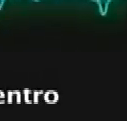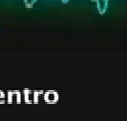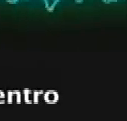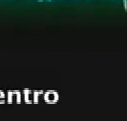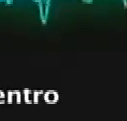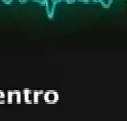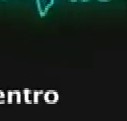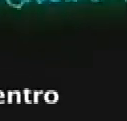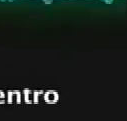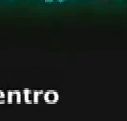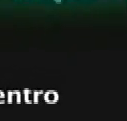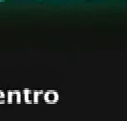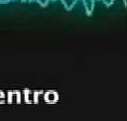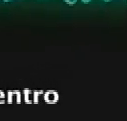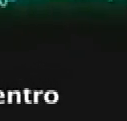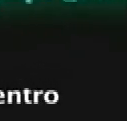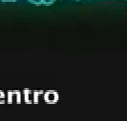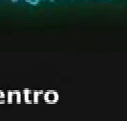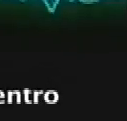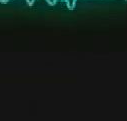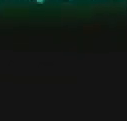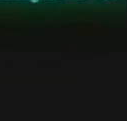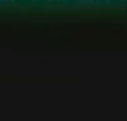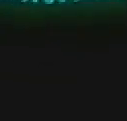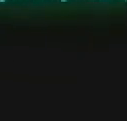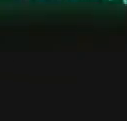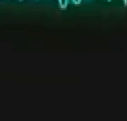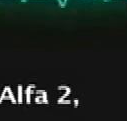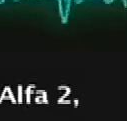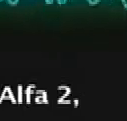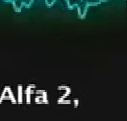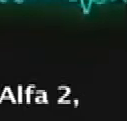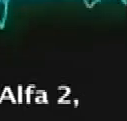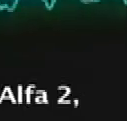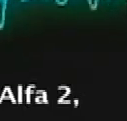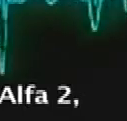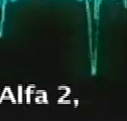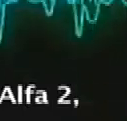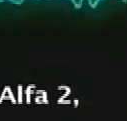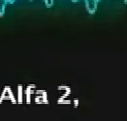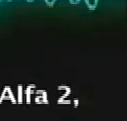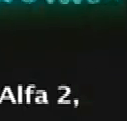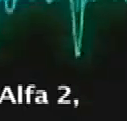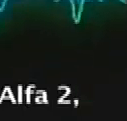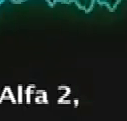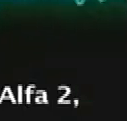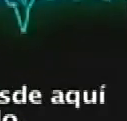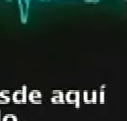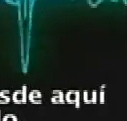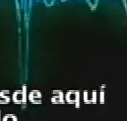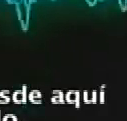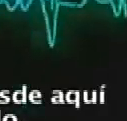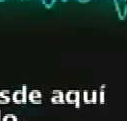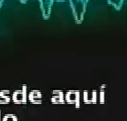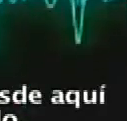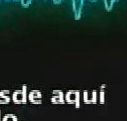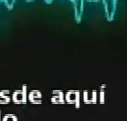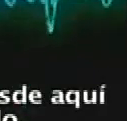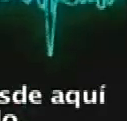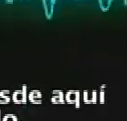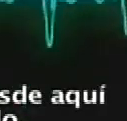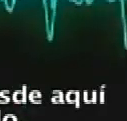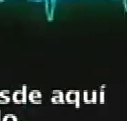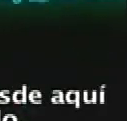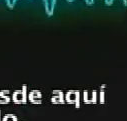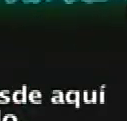Listo, cambié la posición. Informo en el lugar. Ok, Alfado, atento allí, atento, atento entonces, ya te